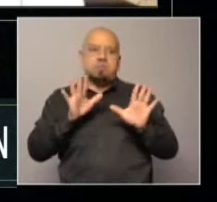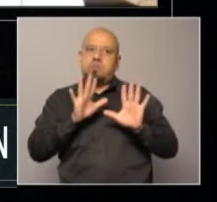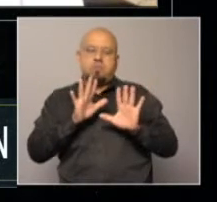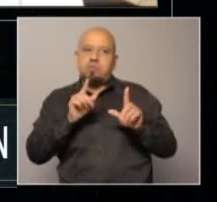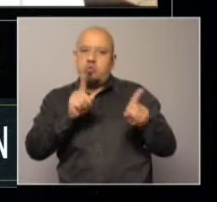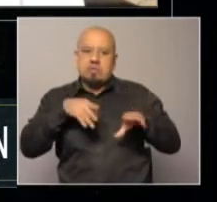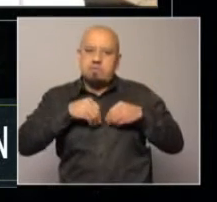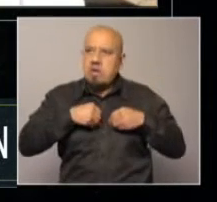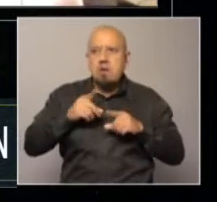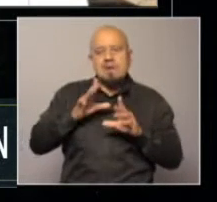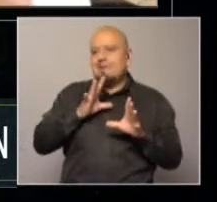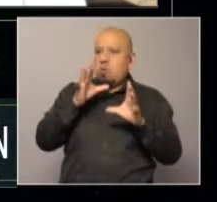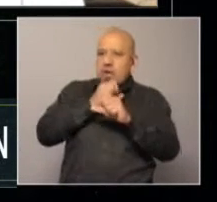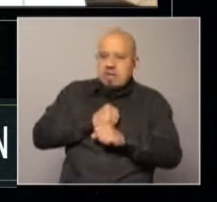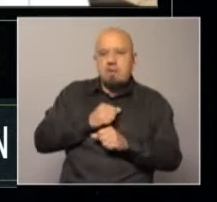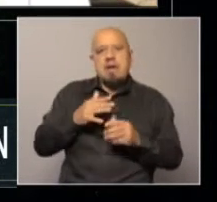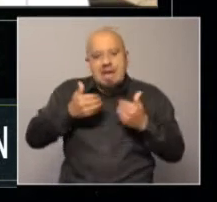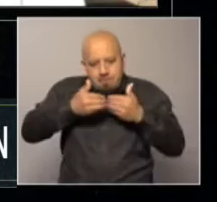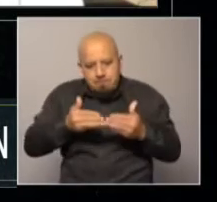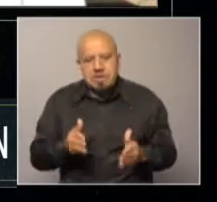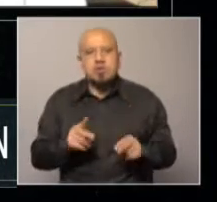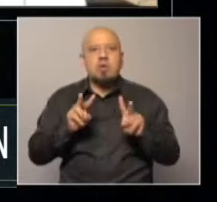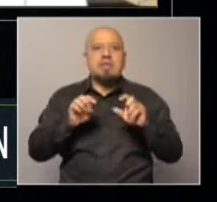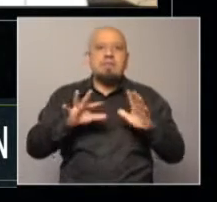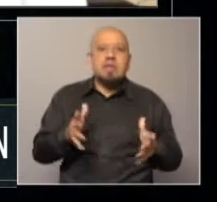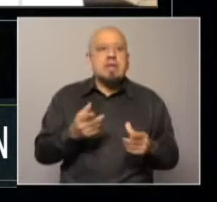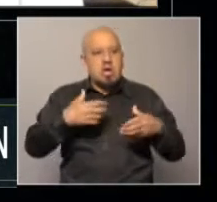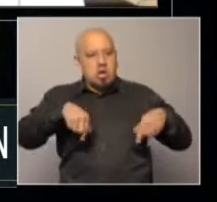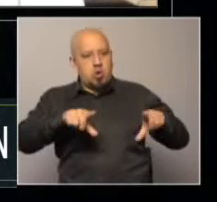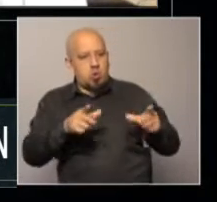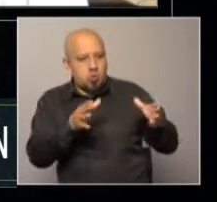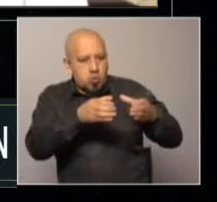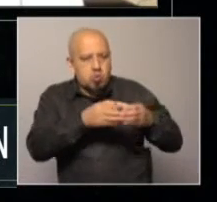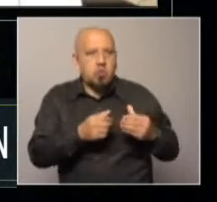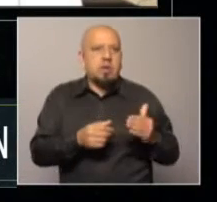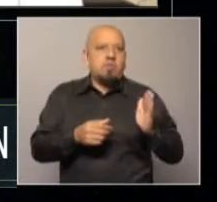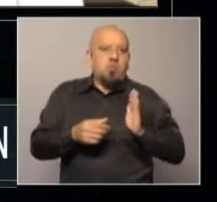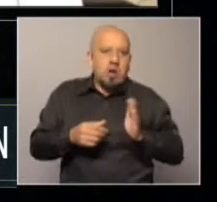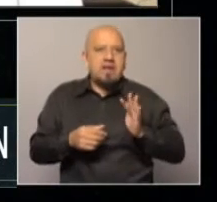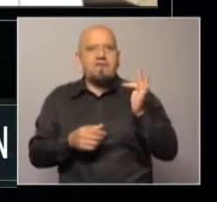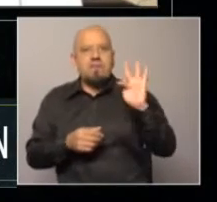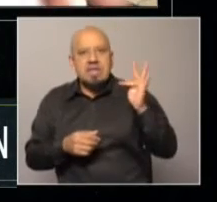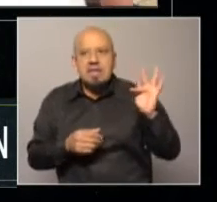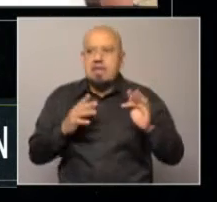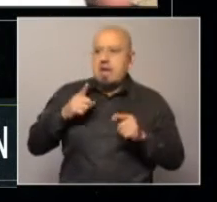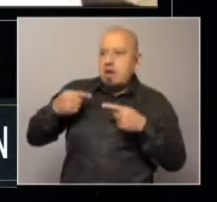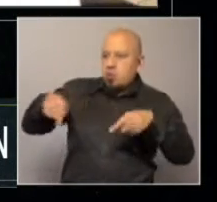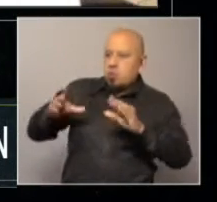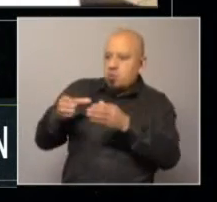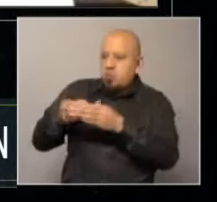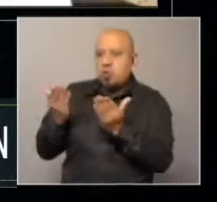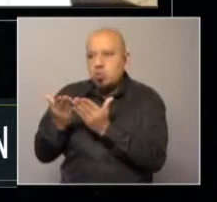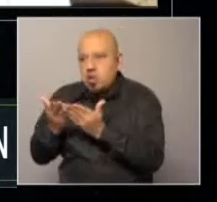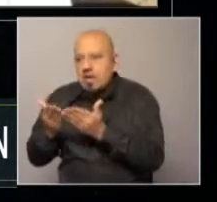una década, feminista, medio ambiente, indígena, estudiantes. Y cristalizó en